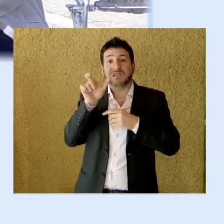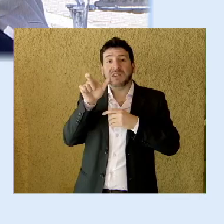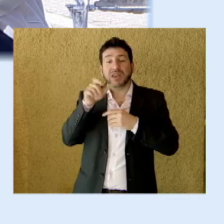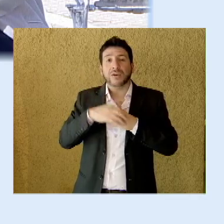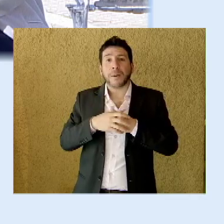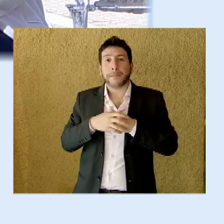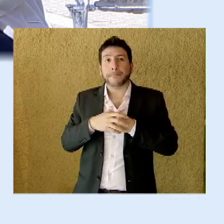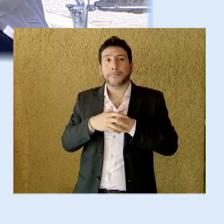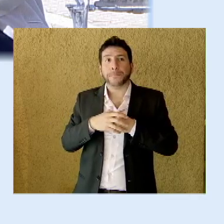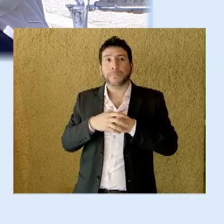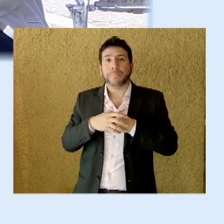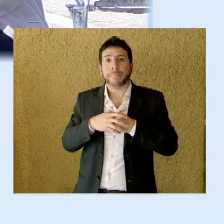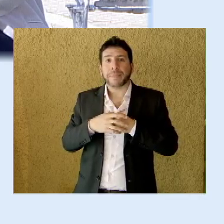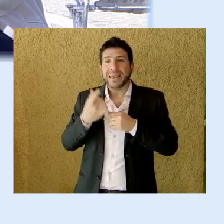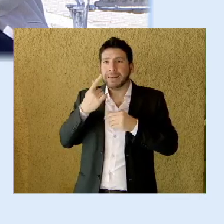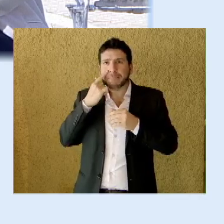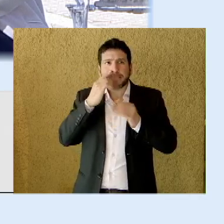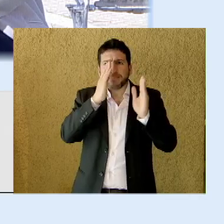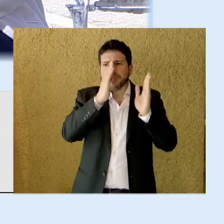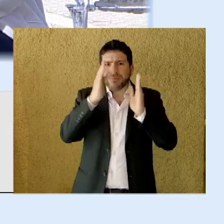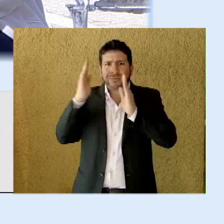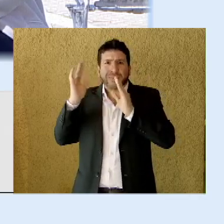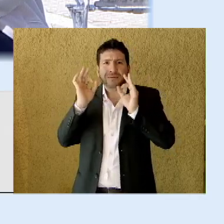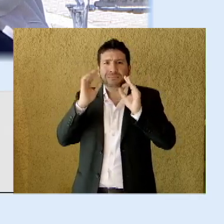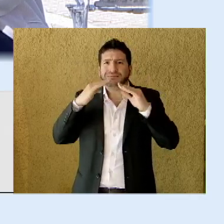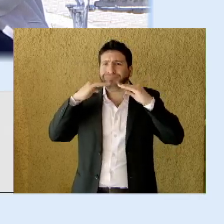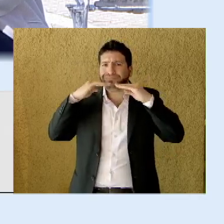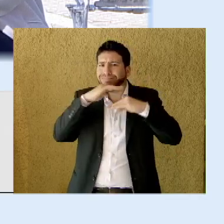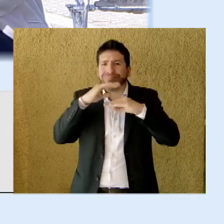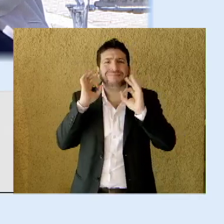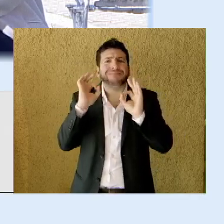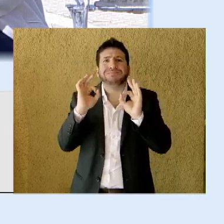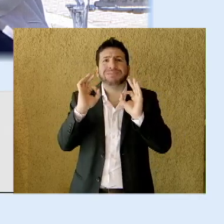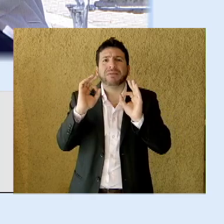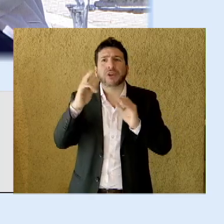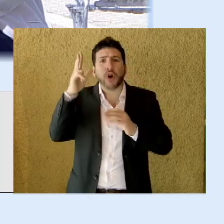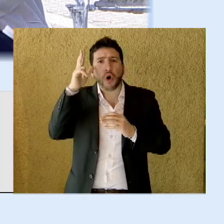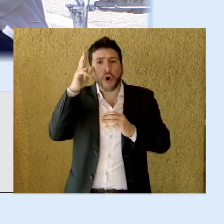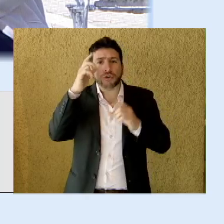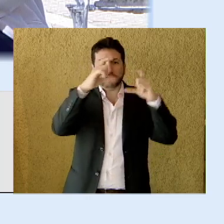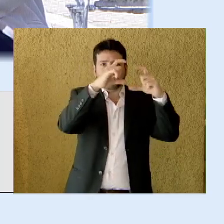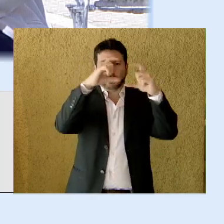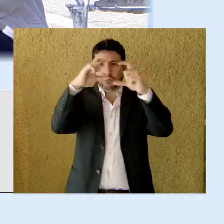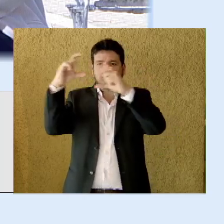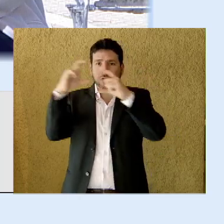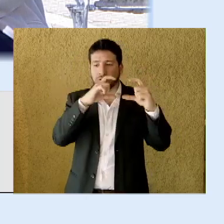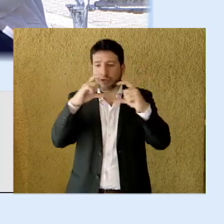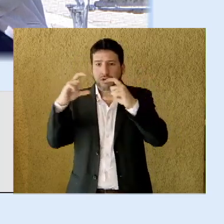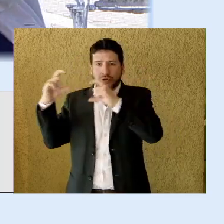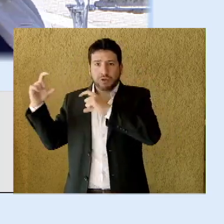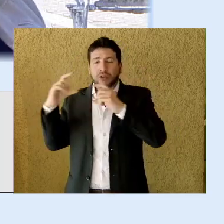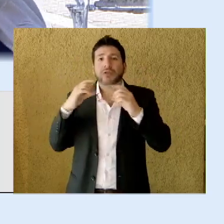edición, hay una coordinación importante en cuanto a la coreografía, porque eran 8 cuadros, digamos, en la pantalla